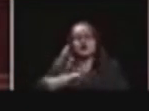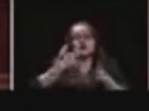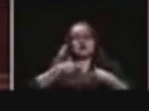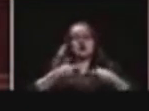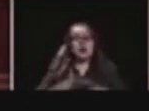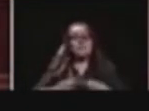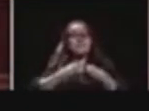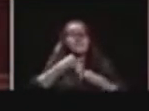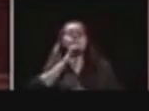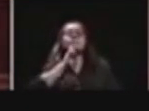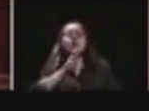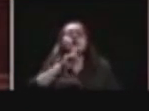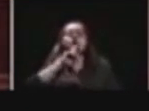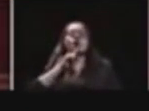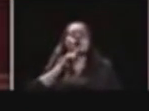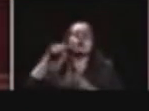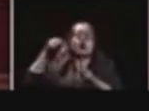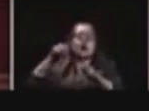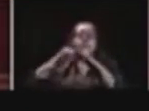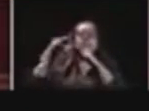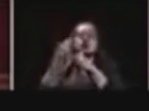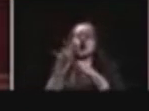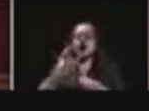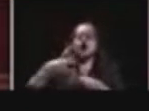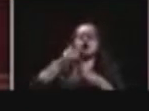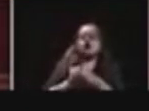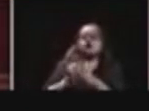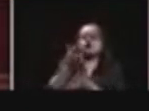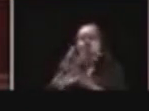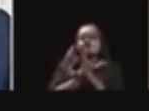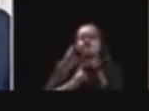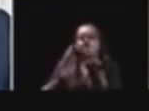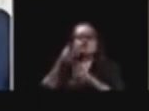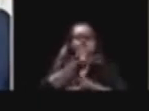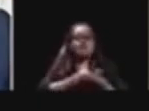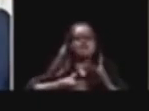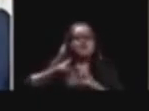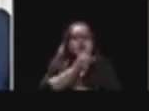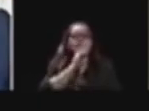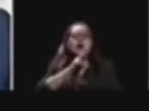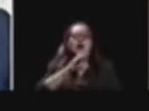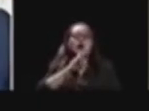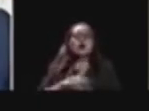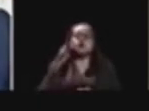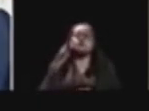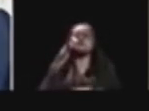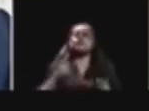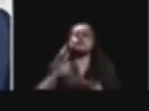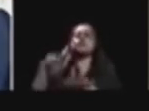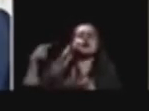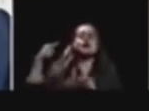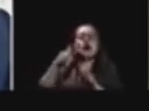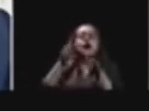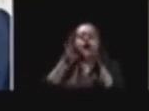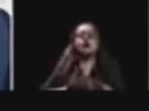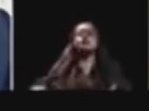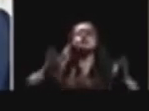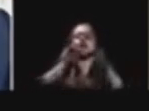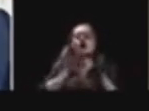vida desde una perspectiva de inclusión y sustentabilidad, poniendo como elemento